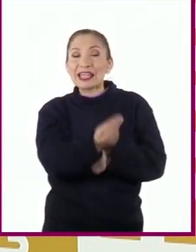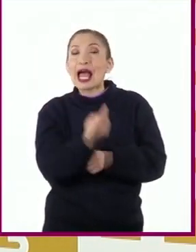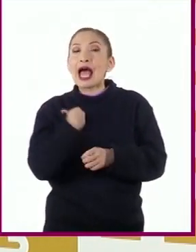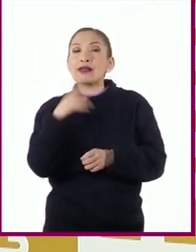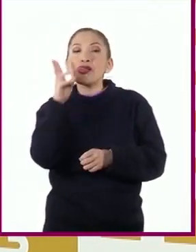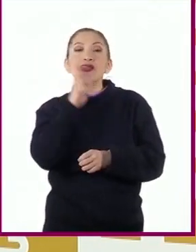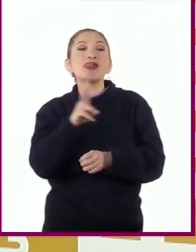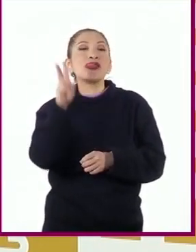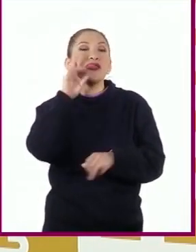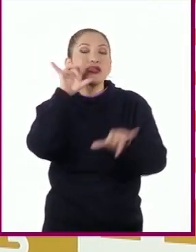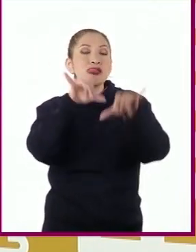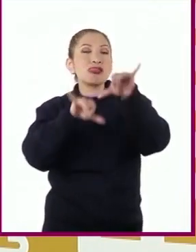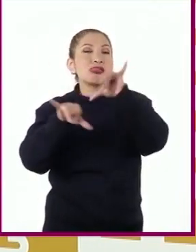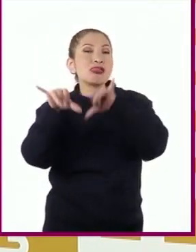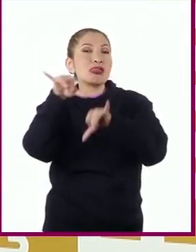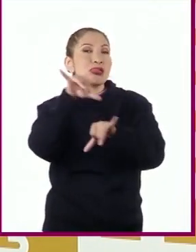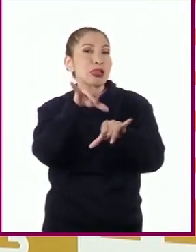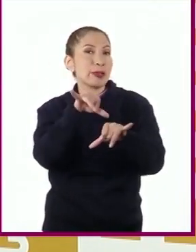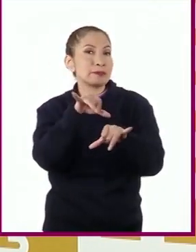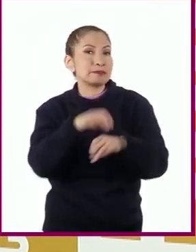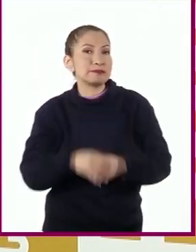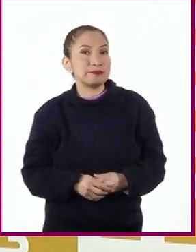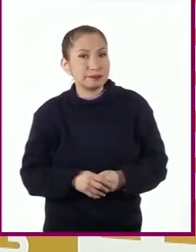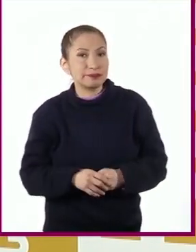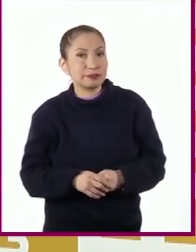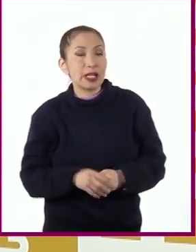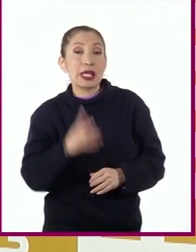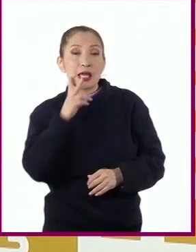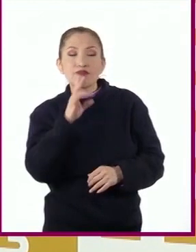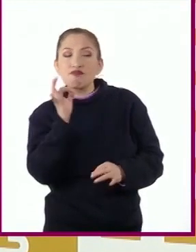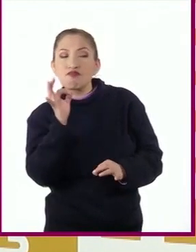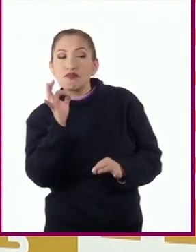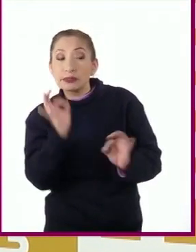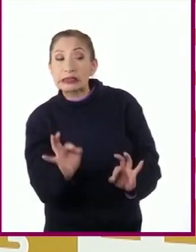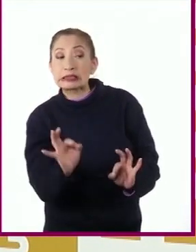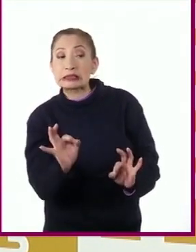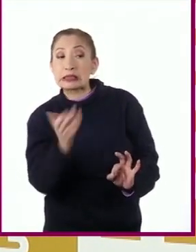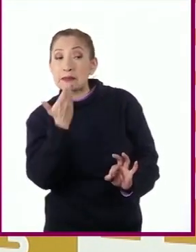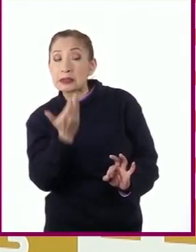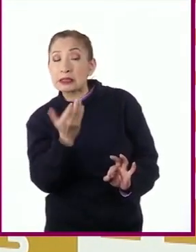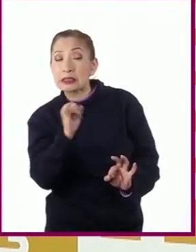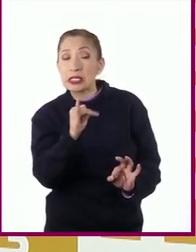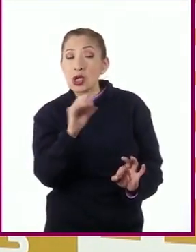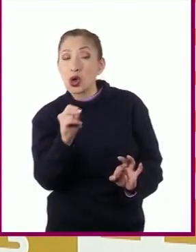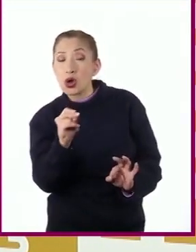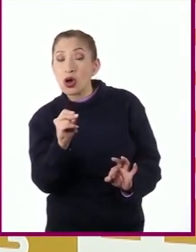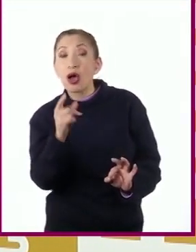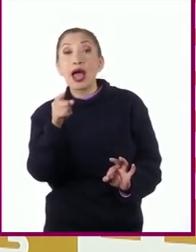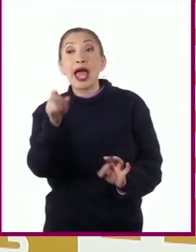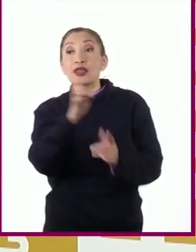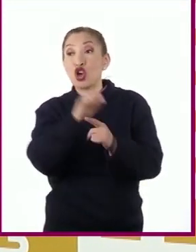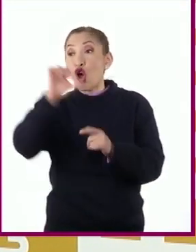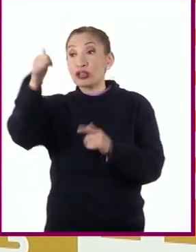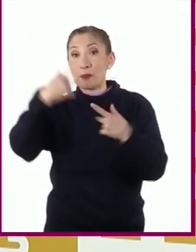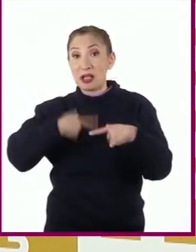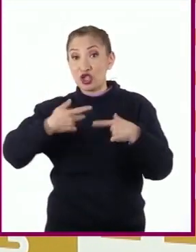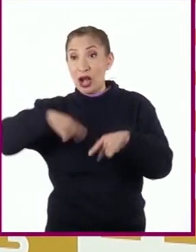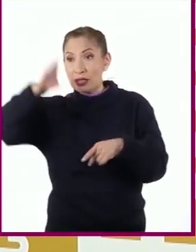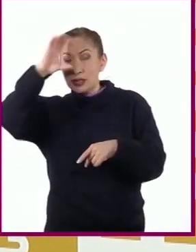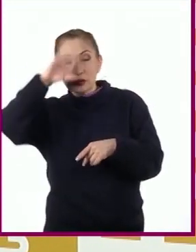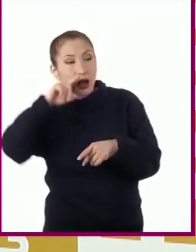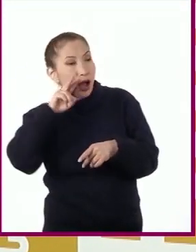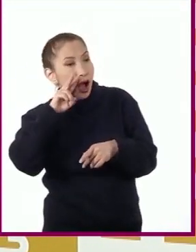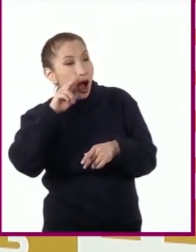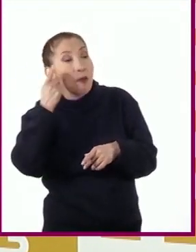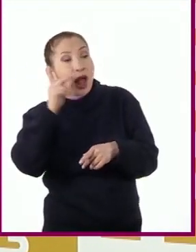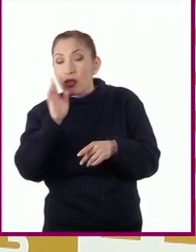ser experimentadas y comprobadas, y eso dio pie a que los demás científicos comenzaran